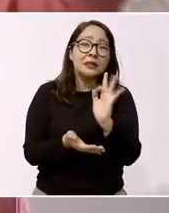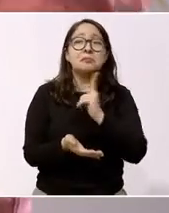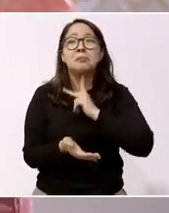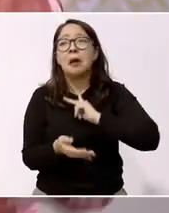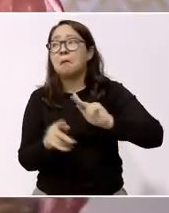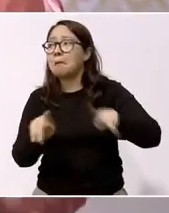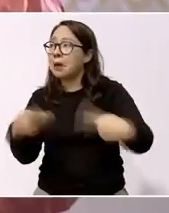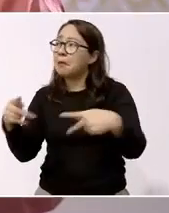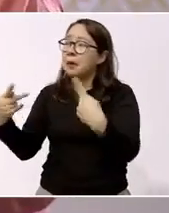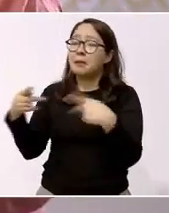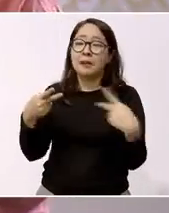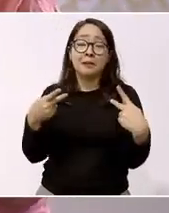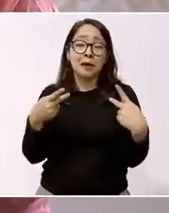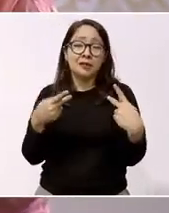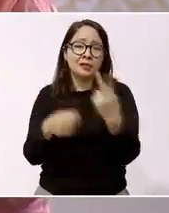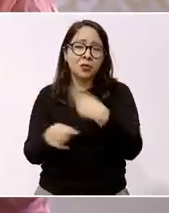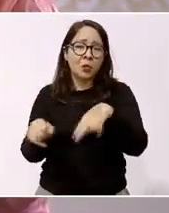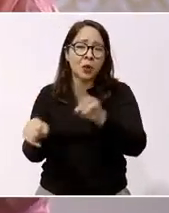petróleo